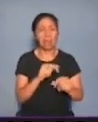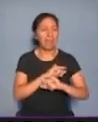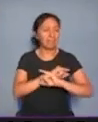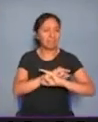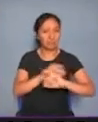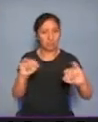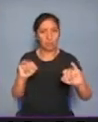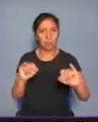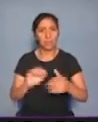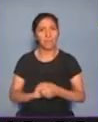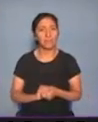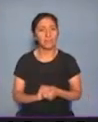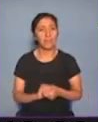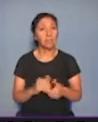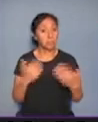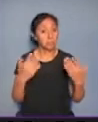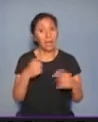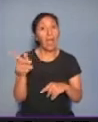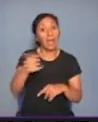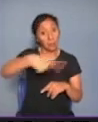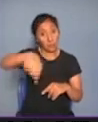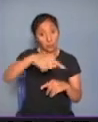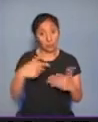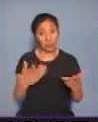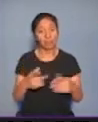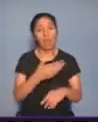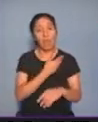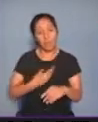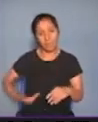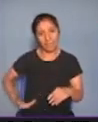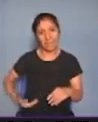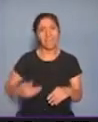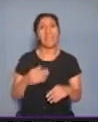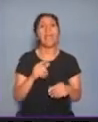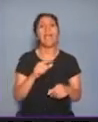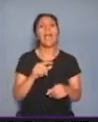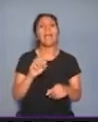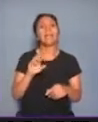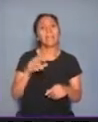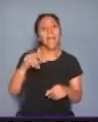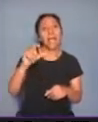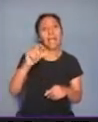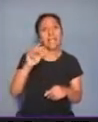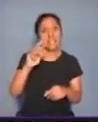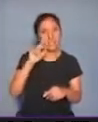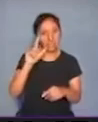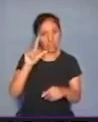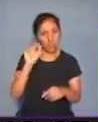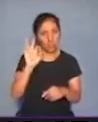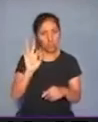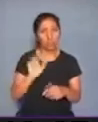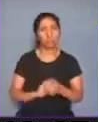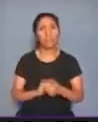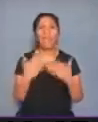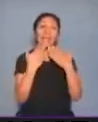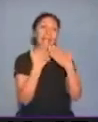información por supuesto a todos ustedes nos encontramos con su presidente con Patricio Carrillo Patricio Muchas gracias por recibirnos qué tal